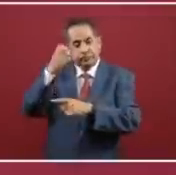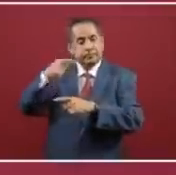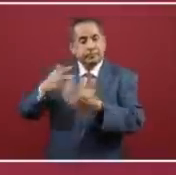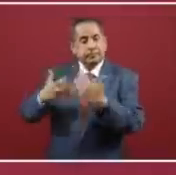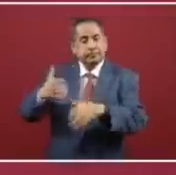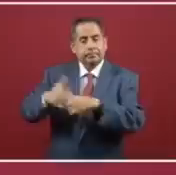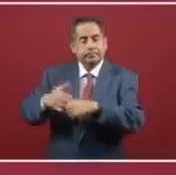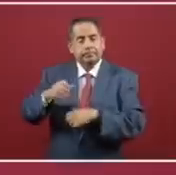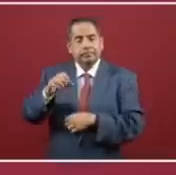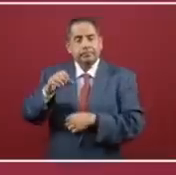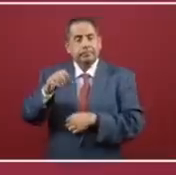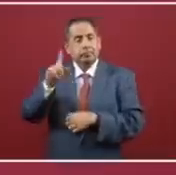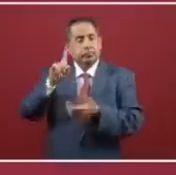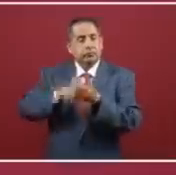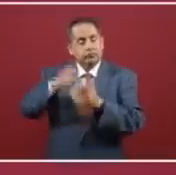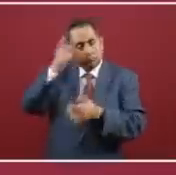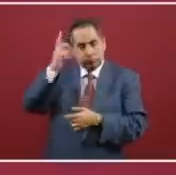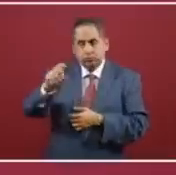slim